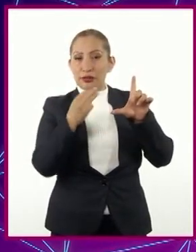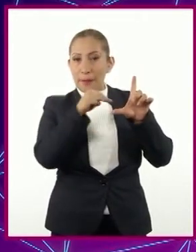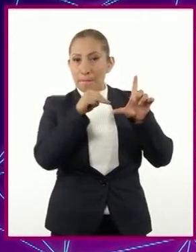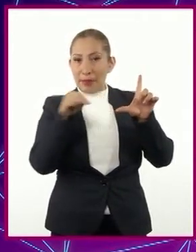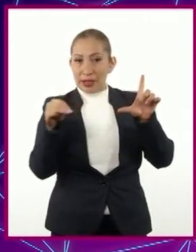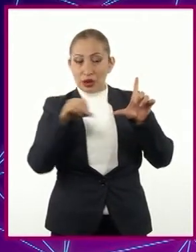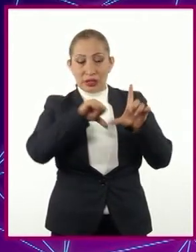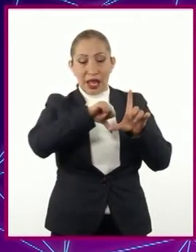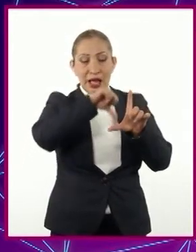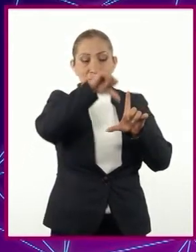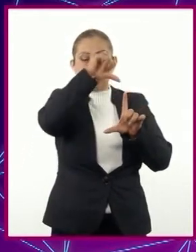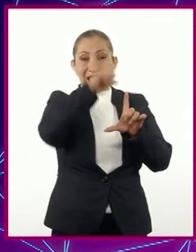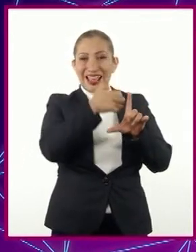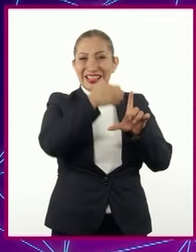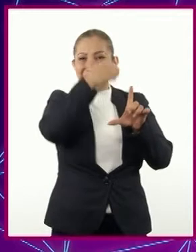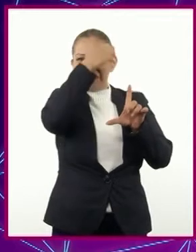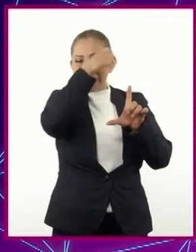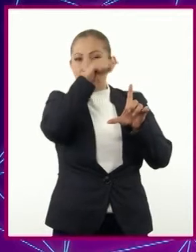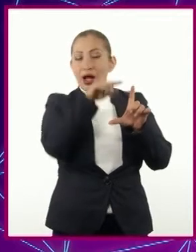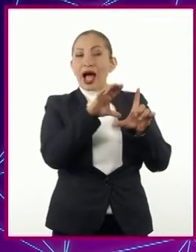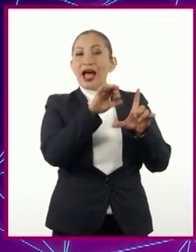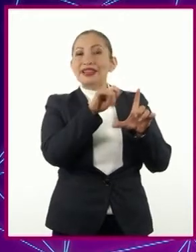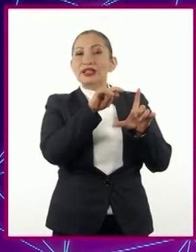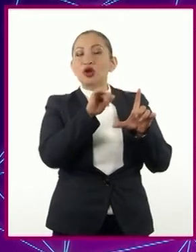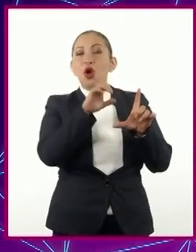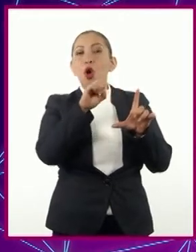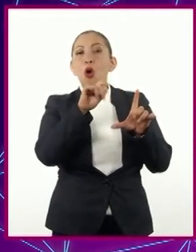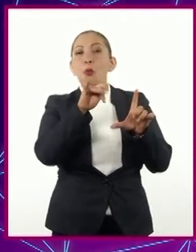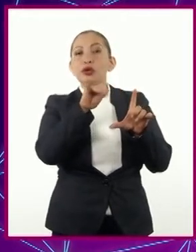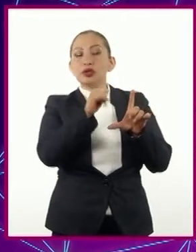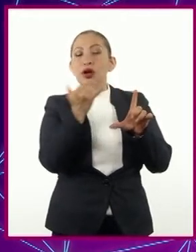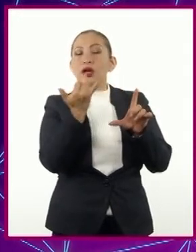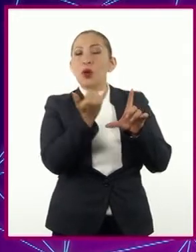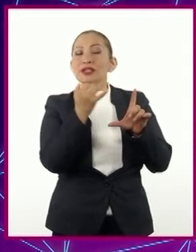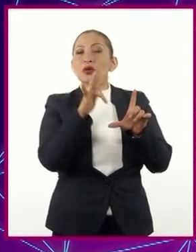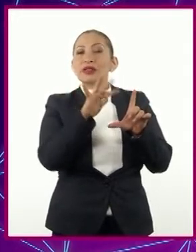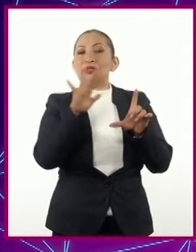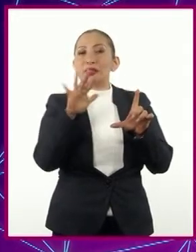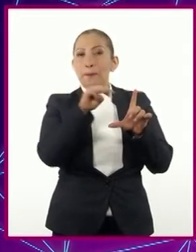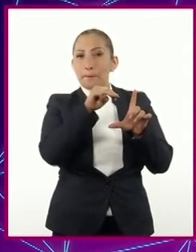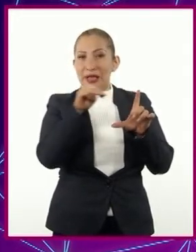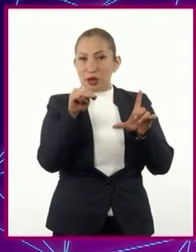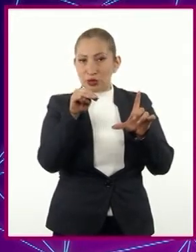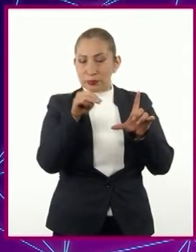y la altura del edificio es el cateto opuesto igual a 55 metros.